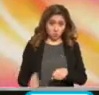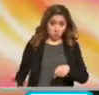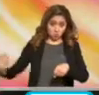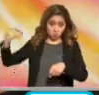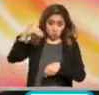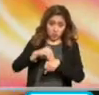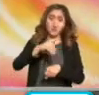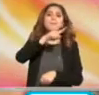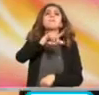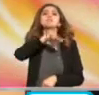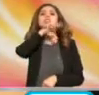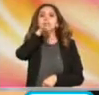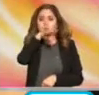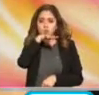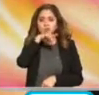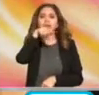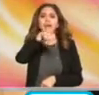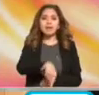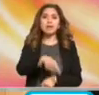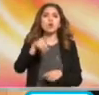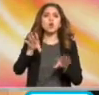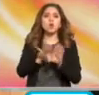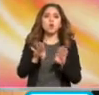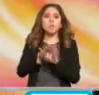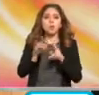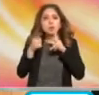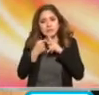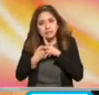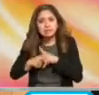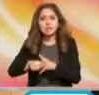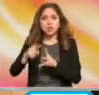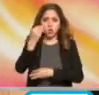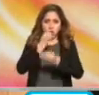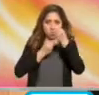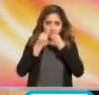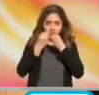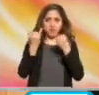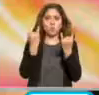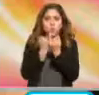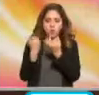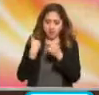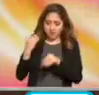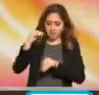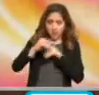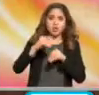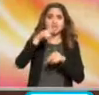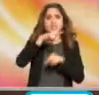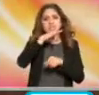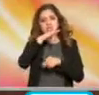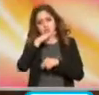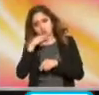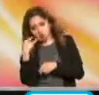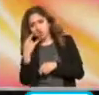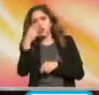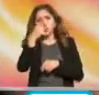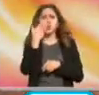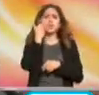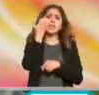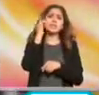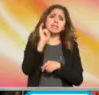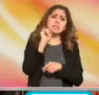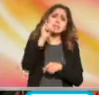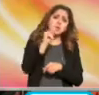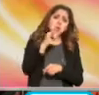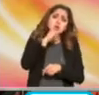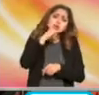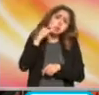ideal, pues como una entrada. Vamos a manejar lo que son chiles. En la receta puse sin semillas, pero es elección. A nosotros como nos